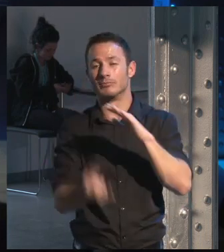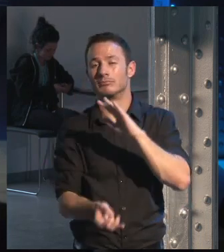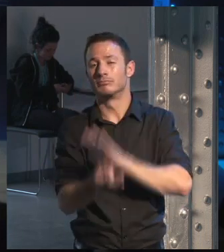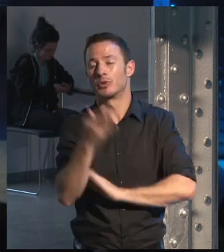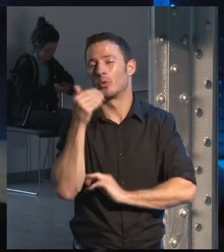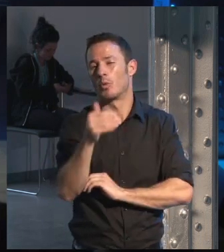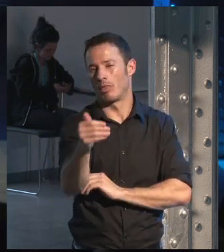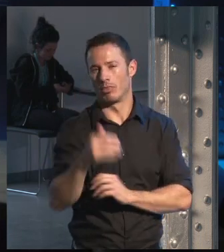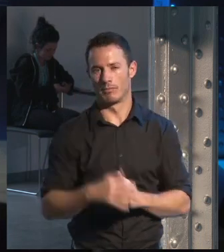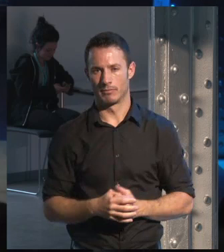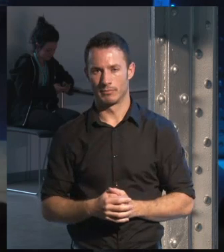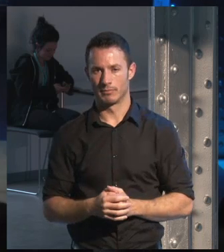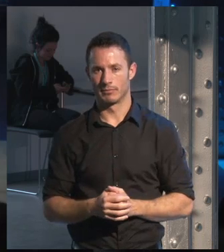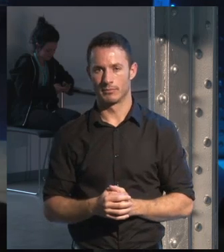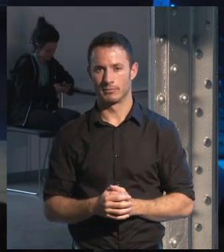ver,